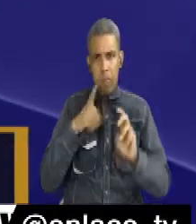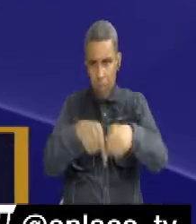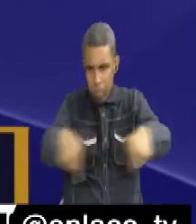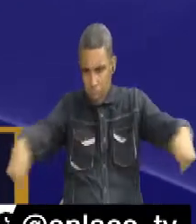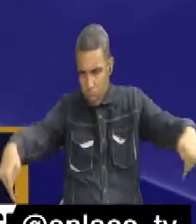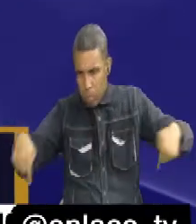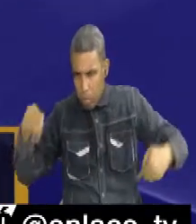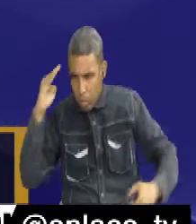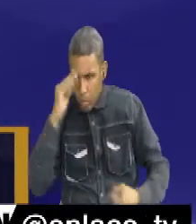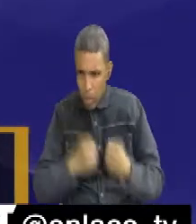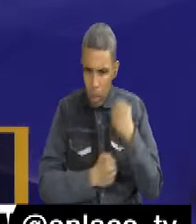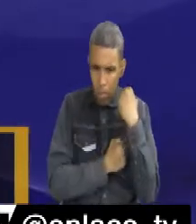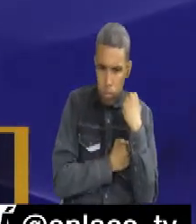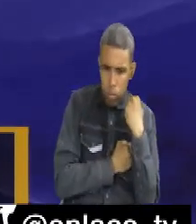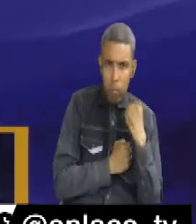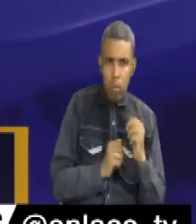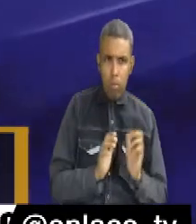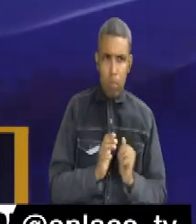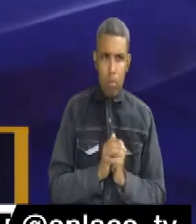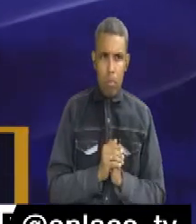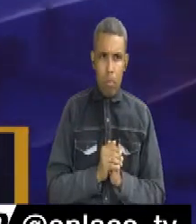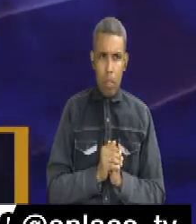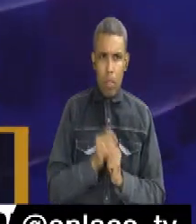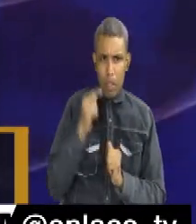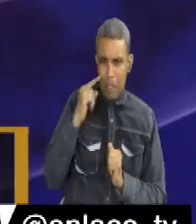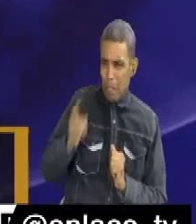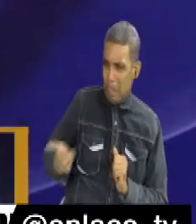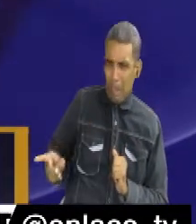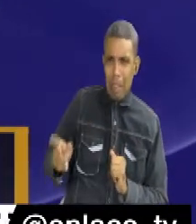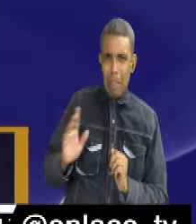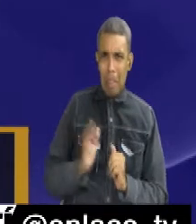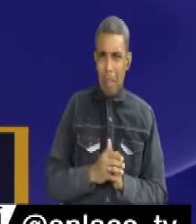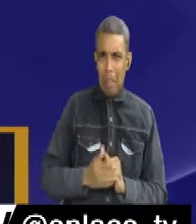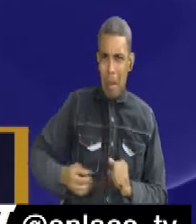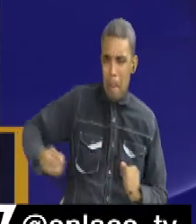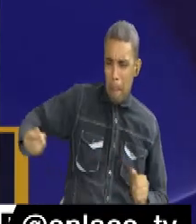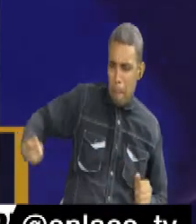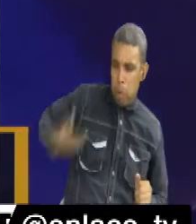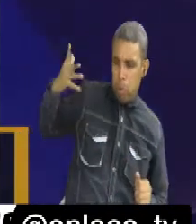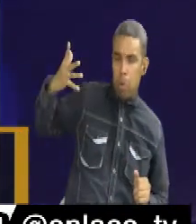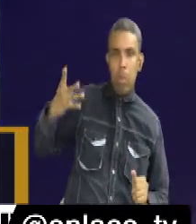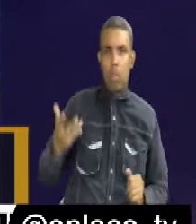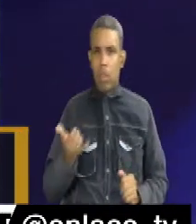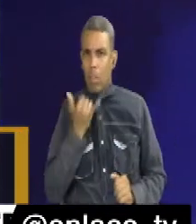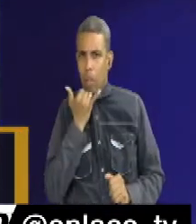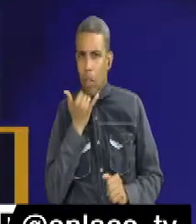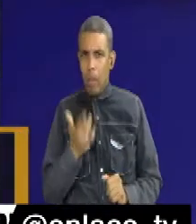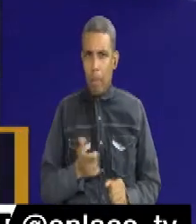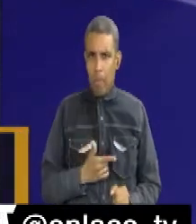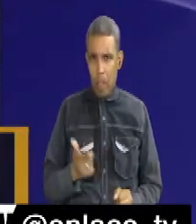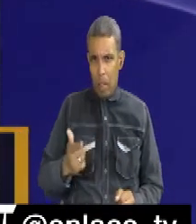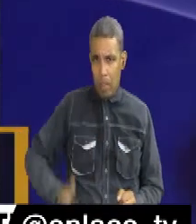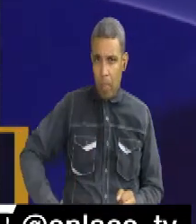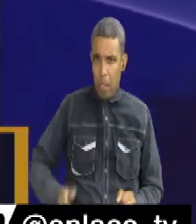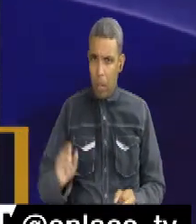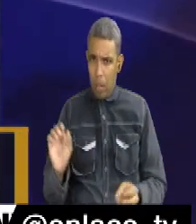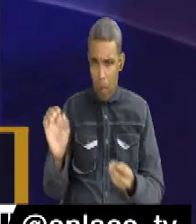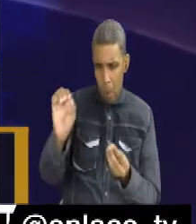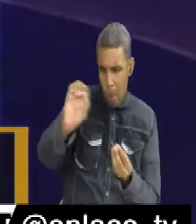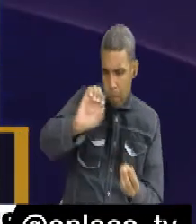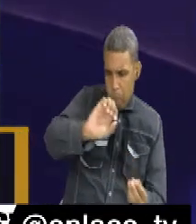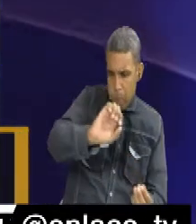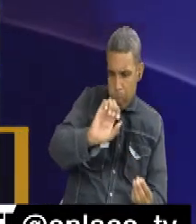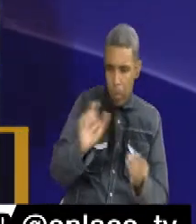para quemarse unas agujas, donde se aplican un alcohol y después se aplican candela, pero son unos procedimientos normales,